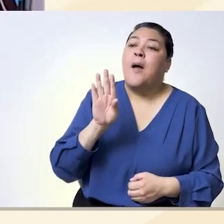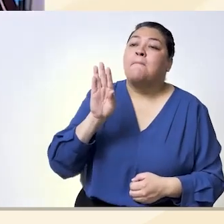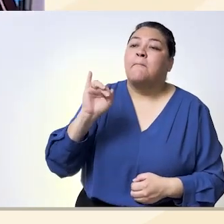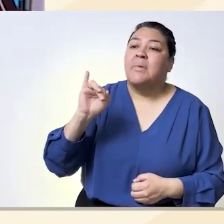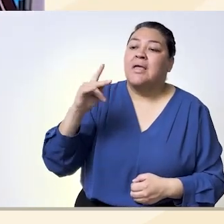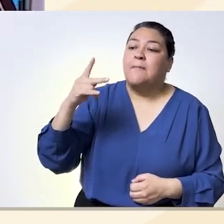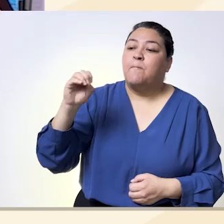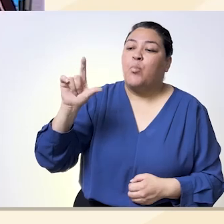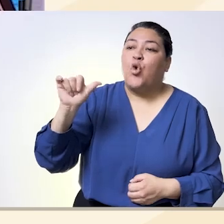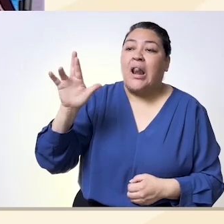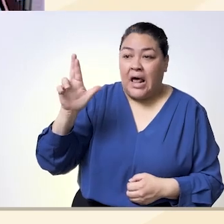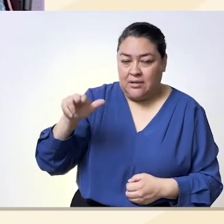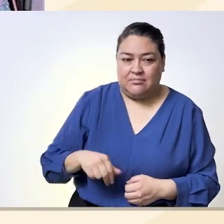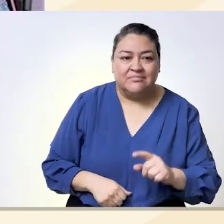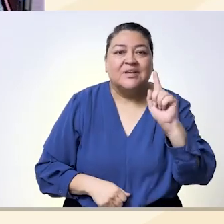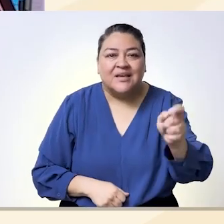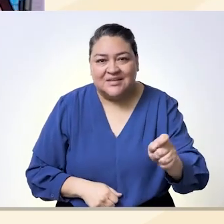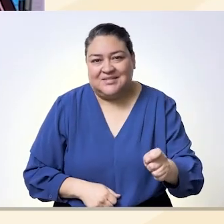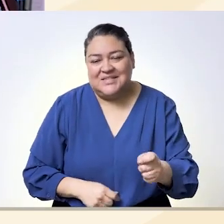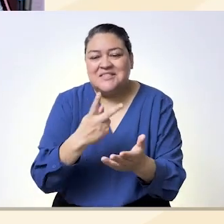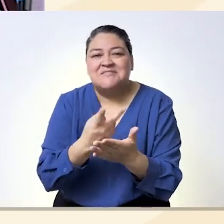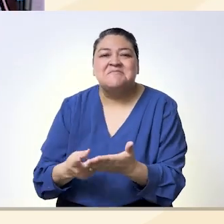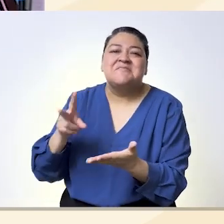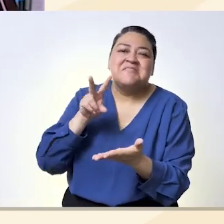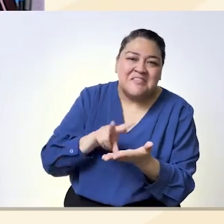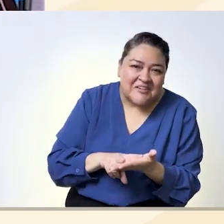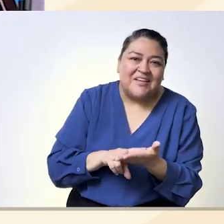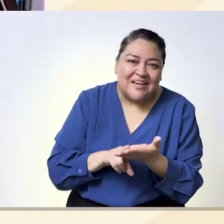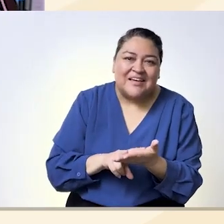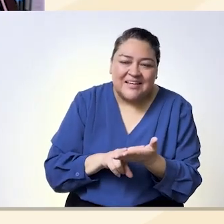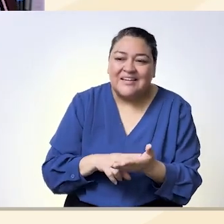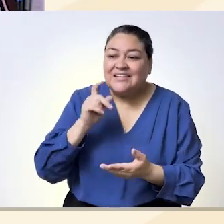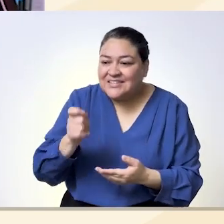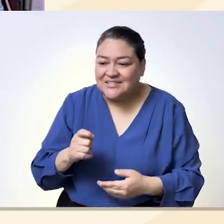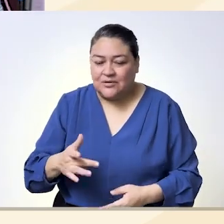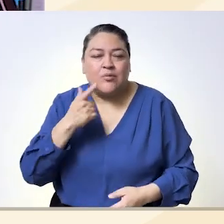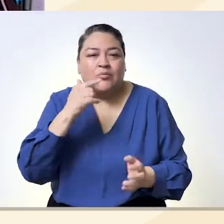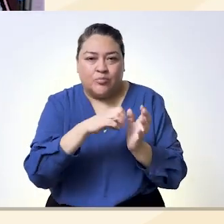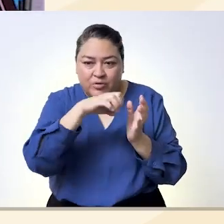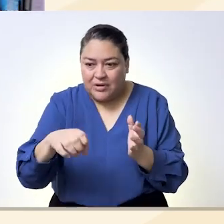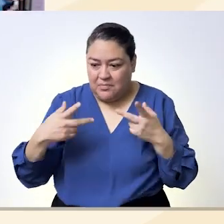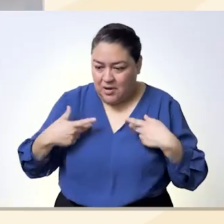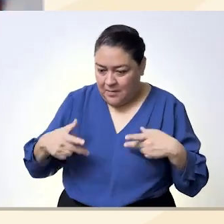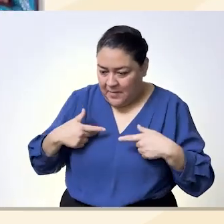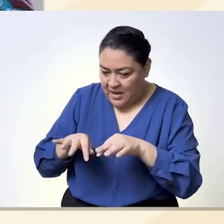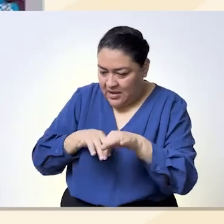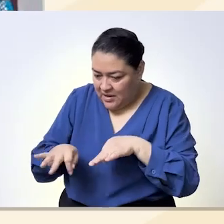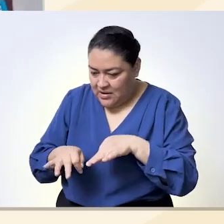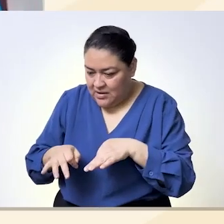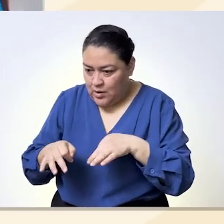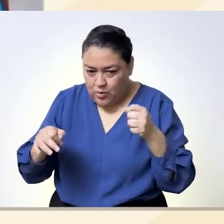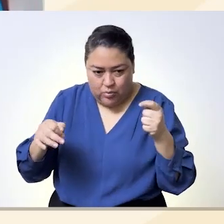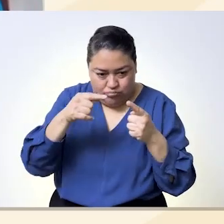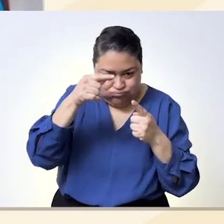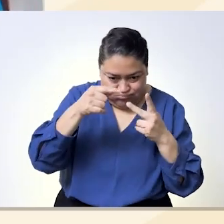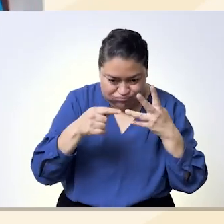mesa? Bipolaridad. A ver. No sé, la capacidad de Cuéntanos. sostener varias cosas en un mismo momento, ¿no? O sea, ¿quién puede sostener